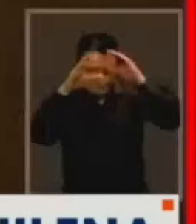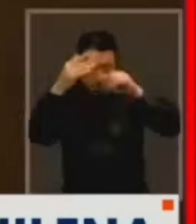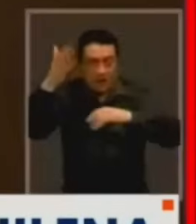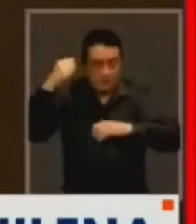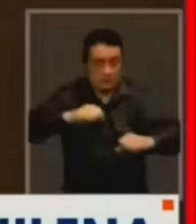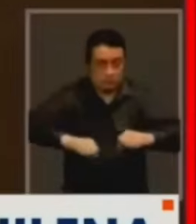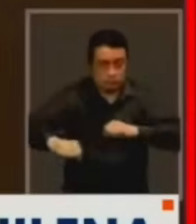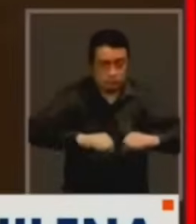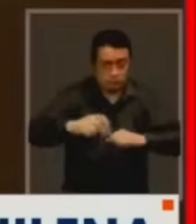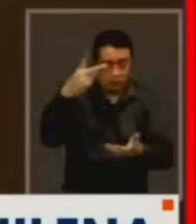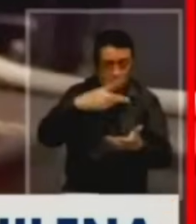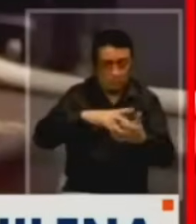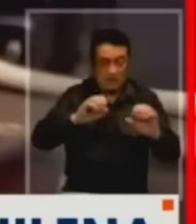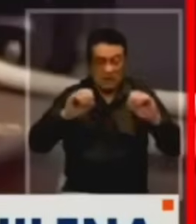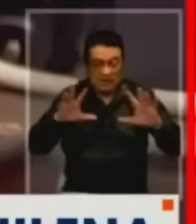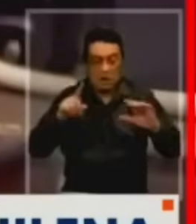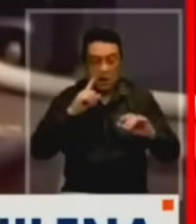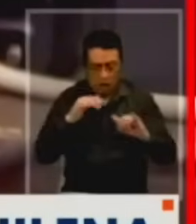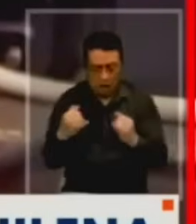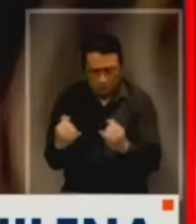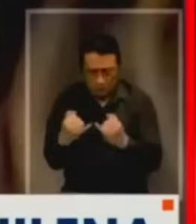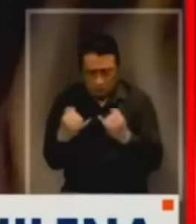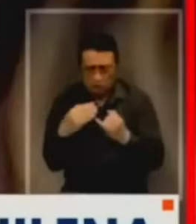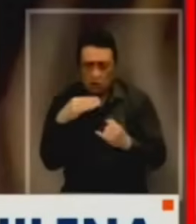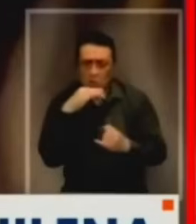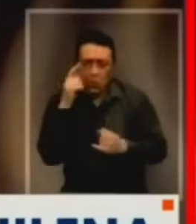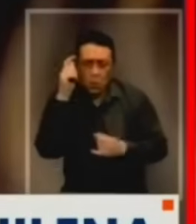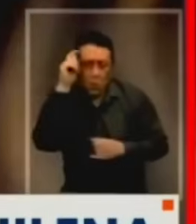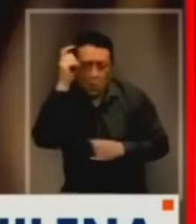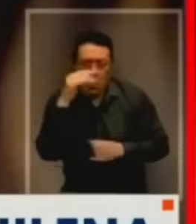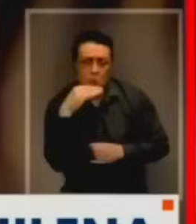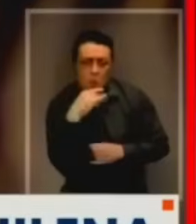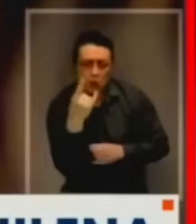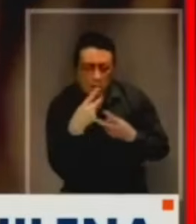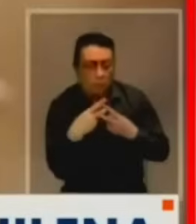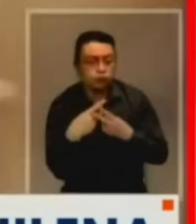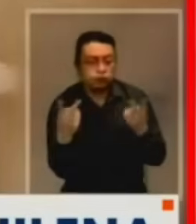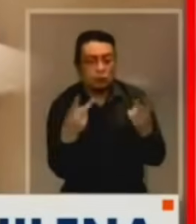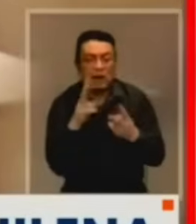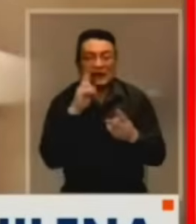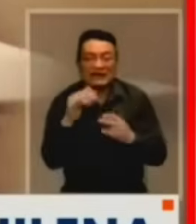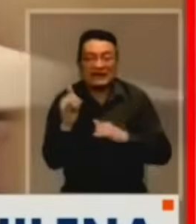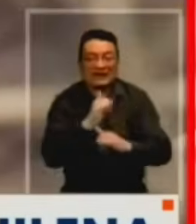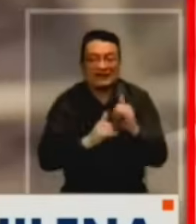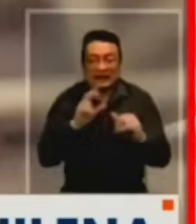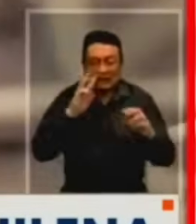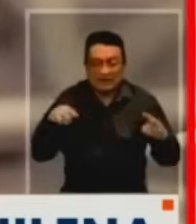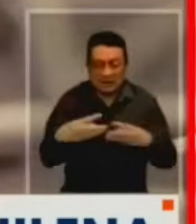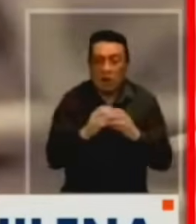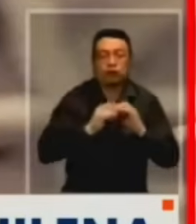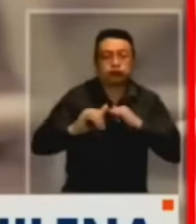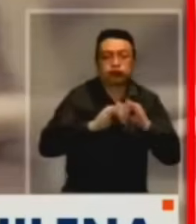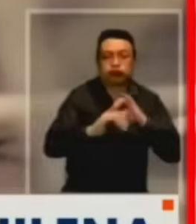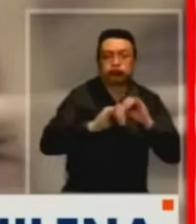de 2010, creó un sistema de información de emergencia para comunicar sin internet ni redes móviles. Importante. Estamos como